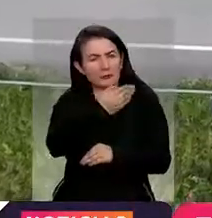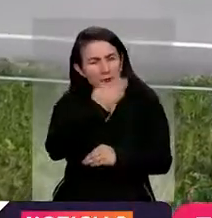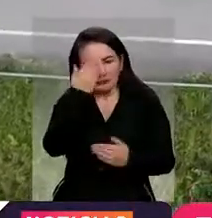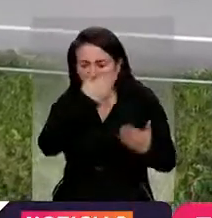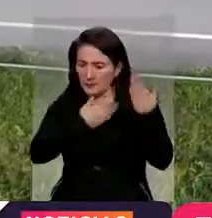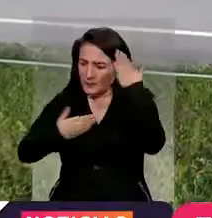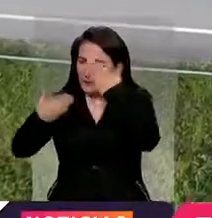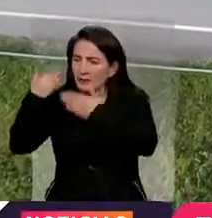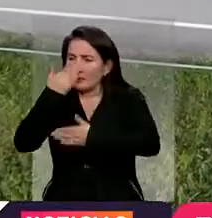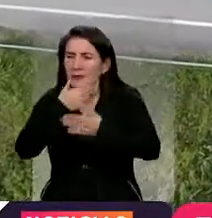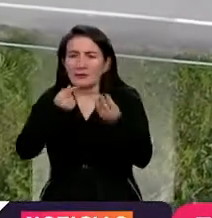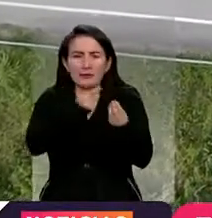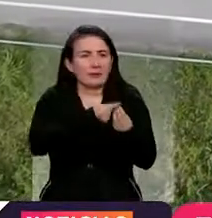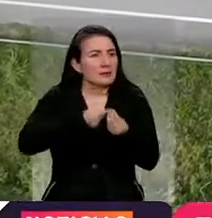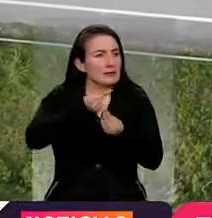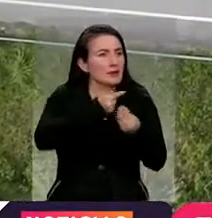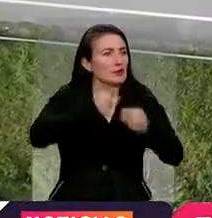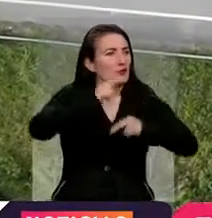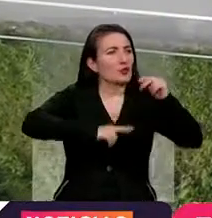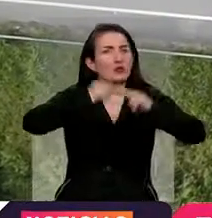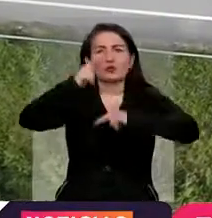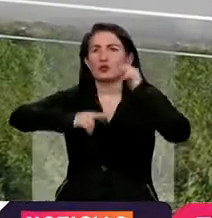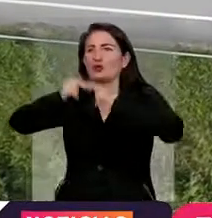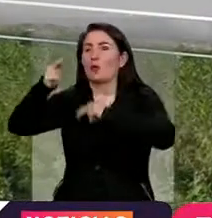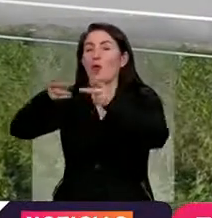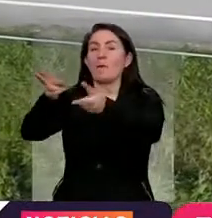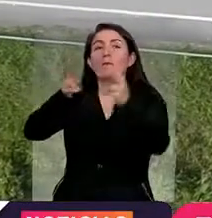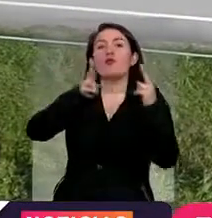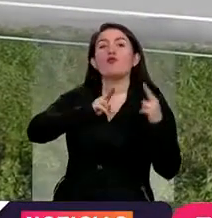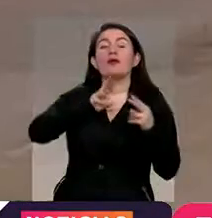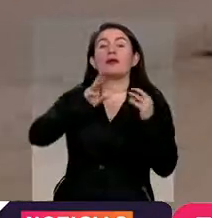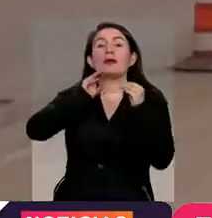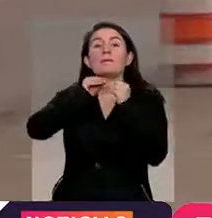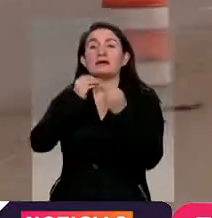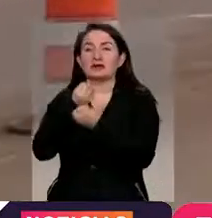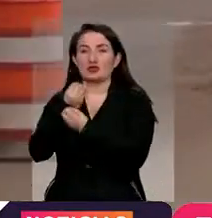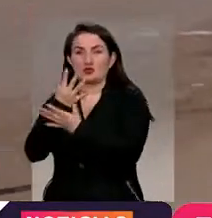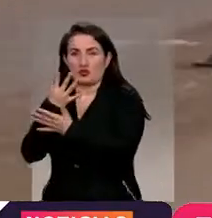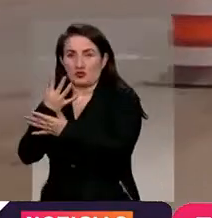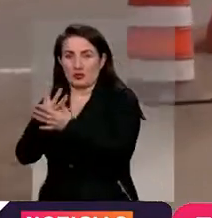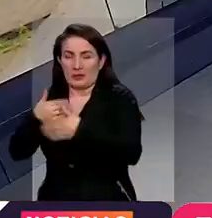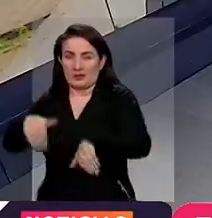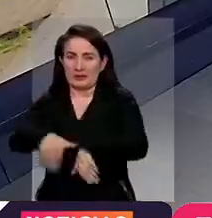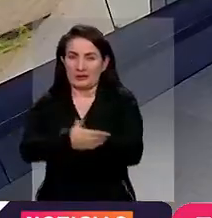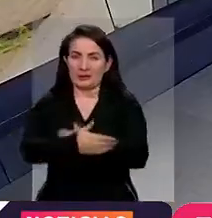y diseños para la construcción de los puentes peatonales y posteriormente la infraestructura vial.